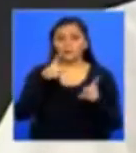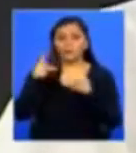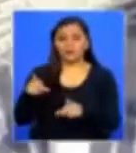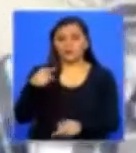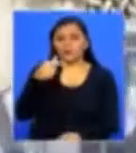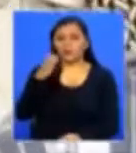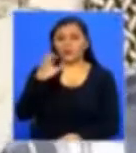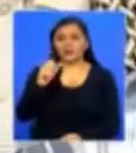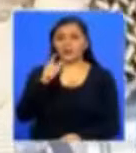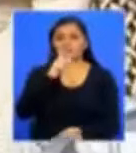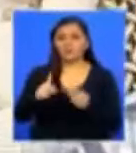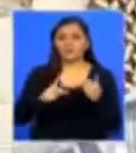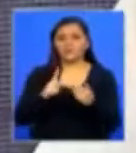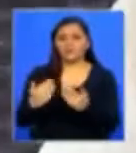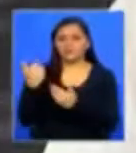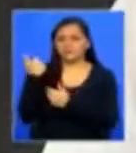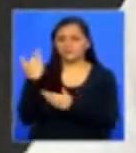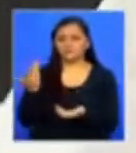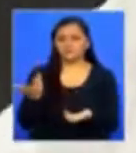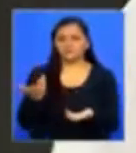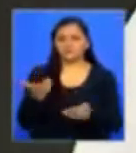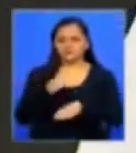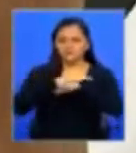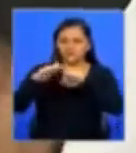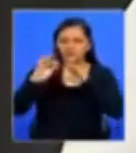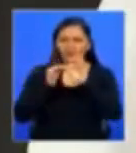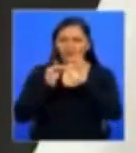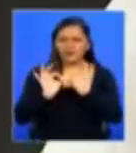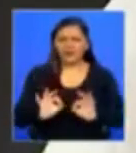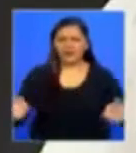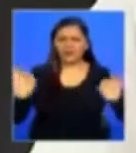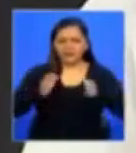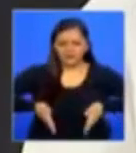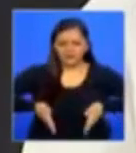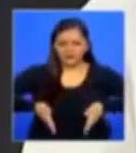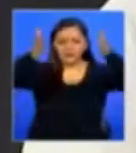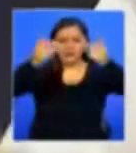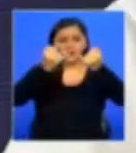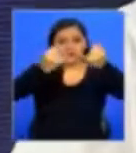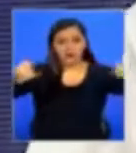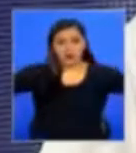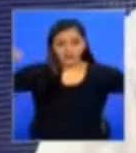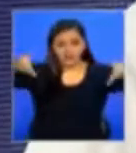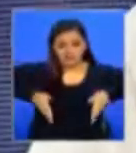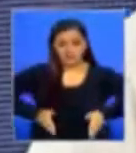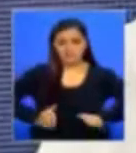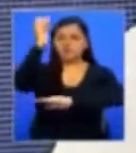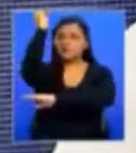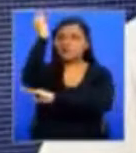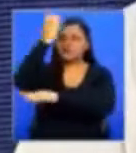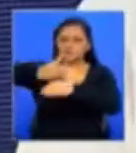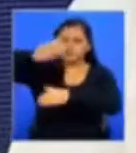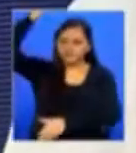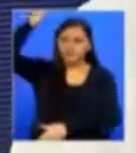Perfecto. Bueno, está incompleta, han dejado el parterre incompleto. Está el cableado soterrado, está para poner los postes, no los han